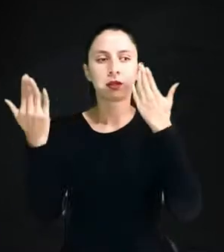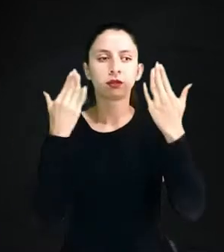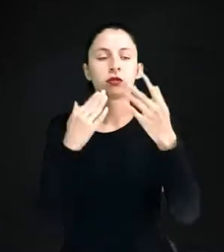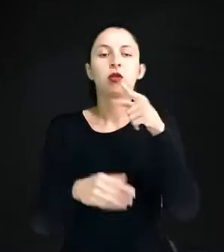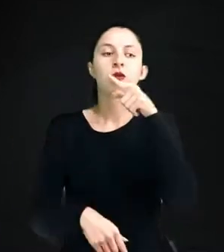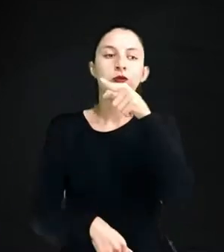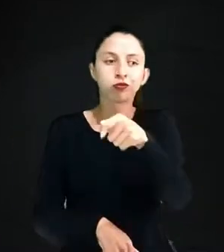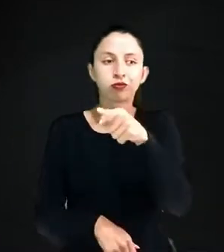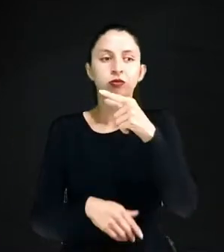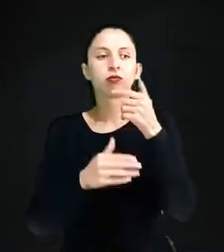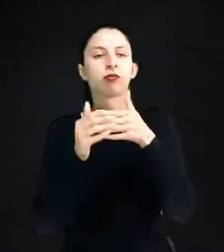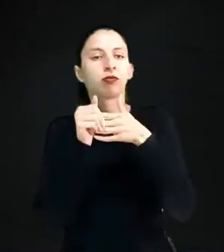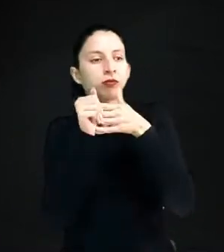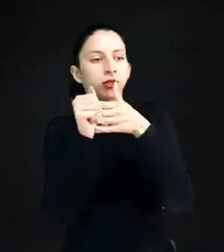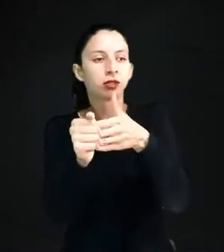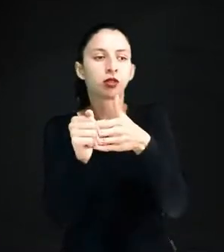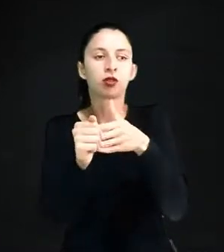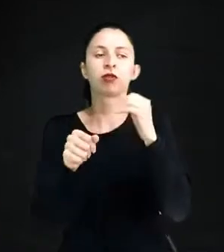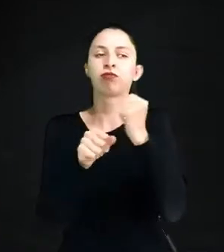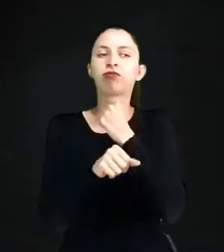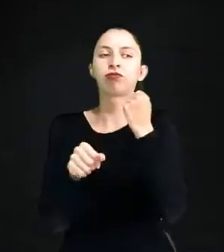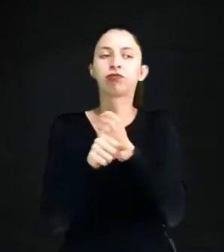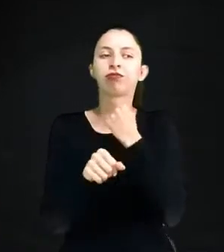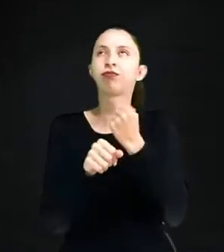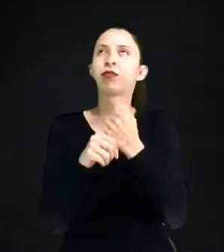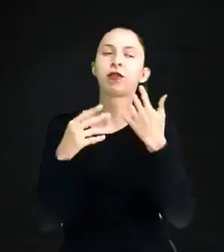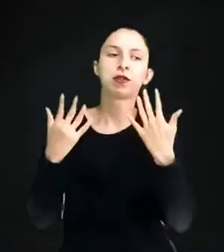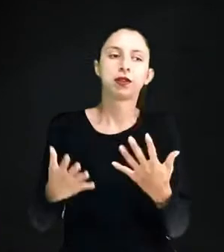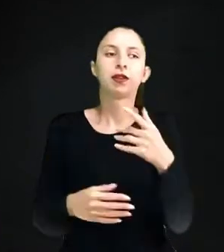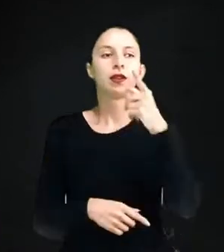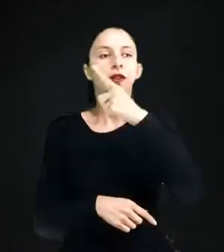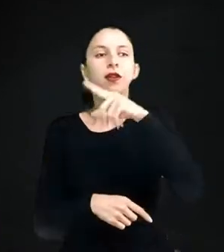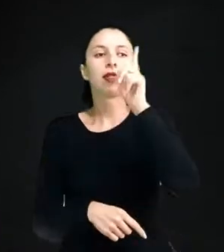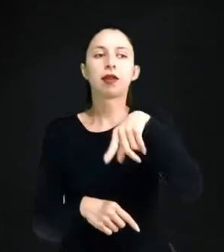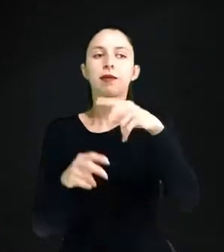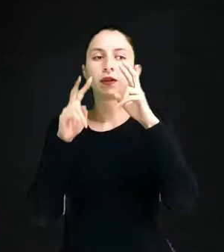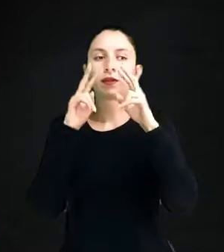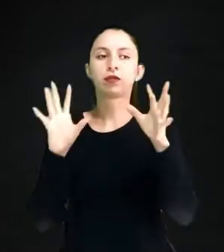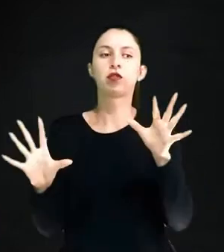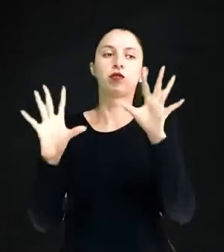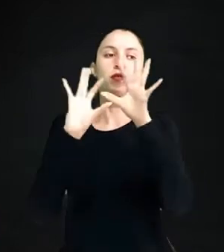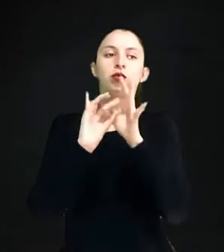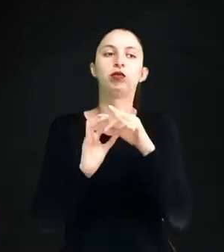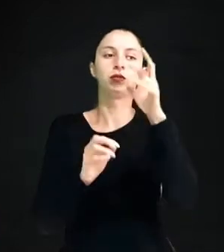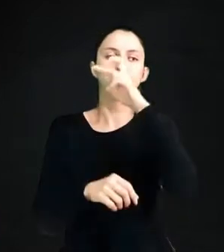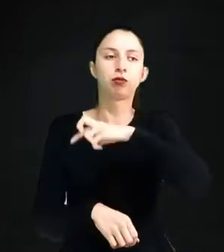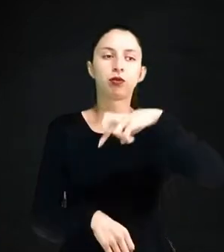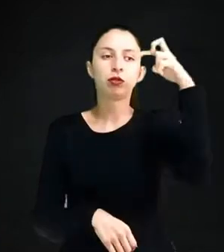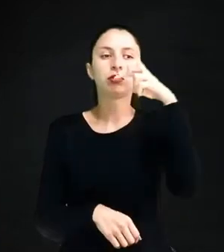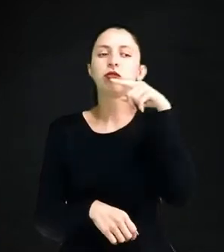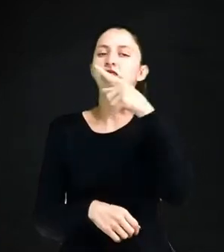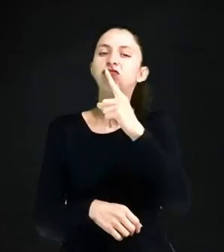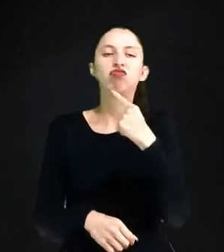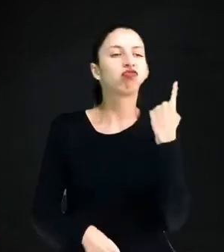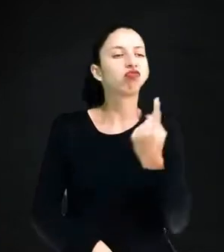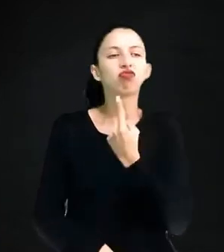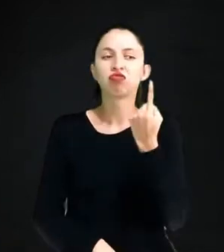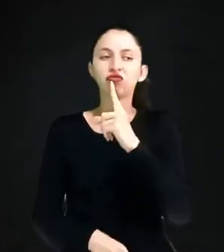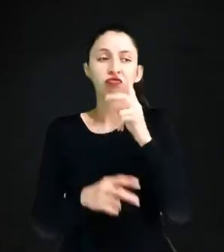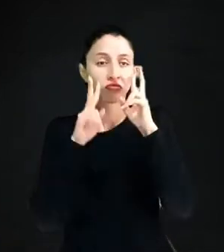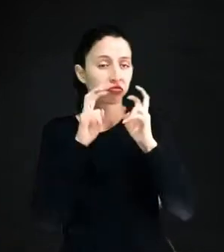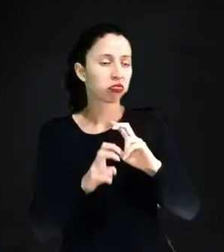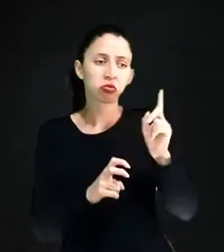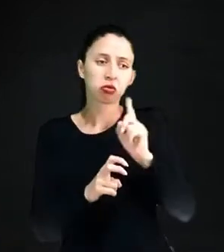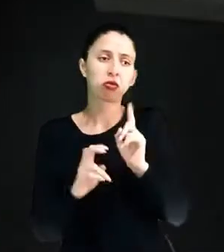rurales, convirtiéndose ya entonces en una metodología de trabajo donde logramos integrar profesionales del